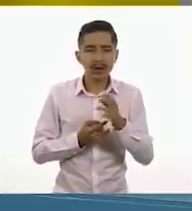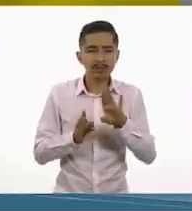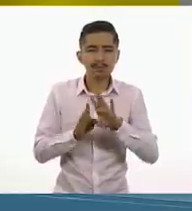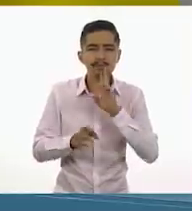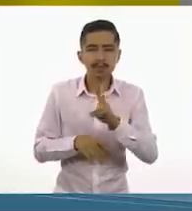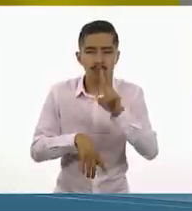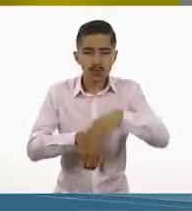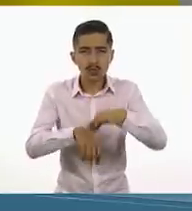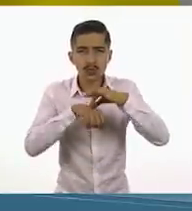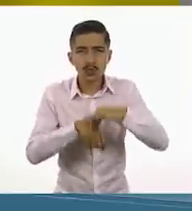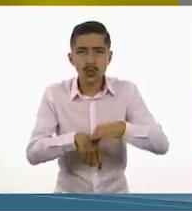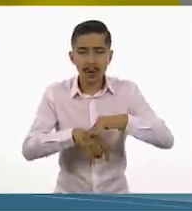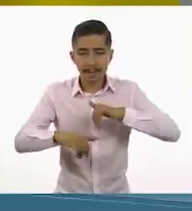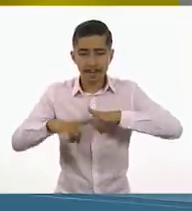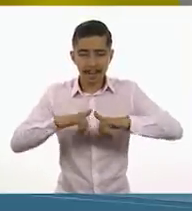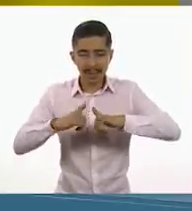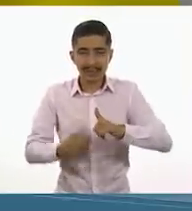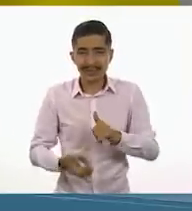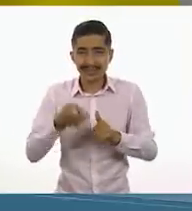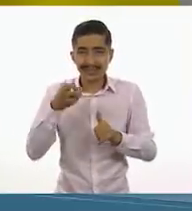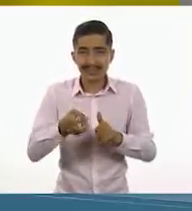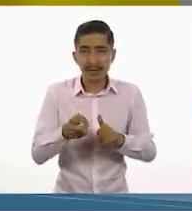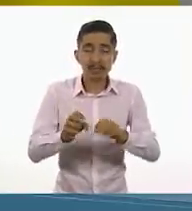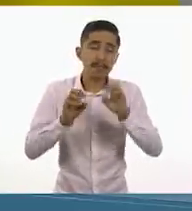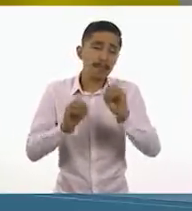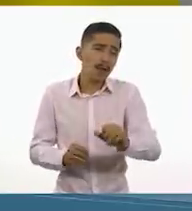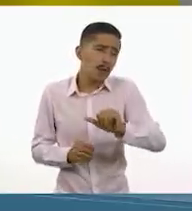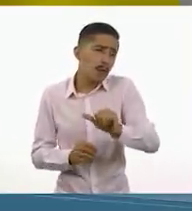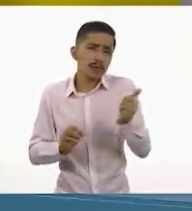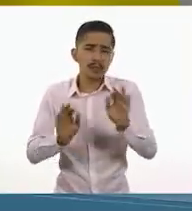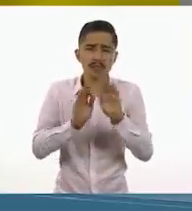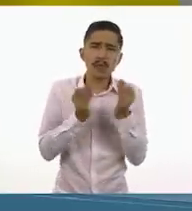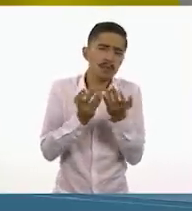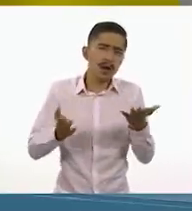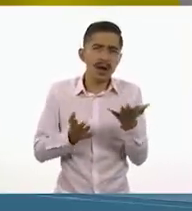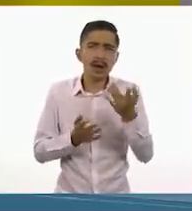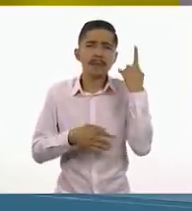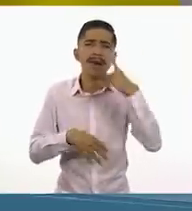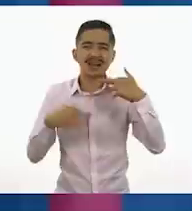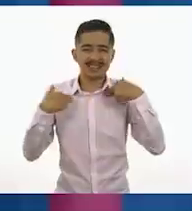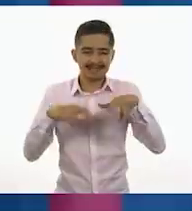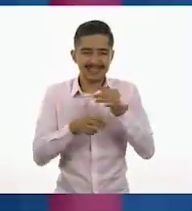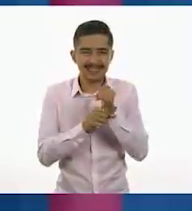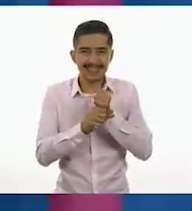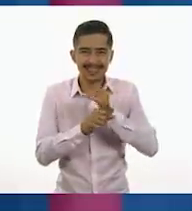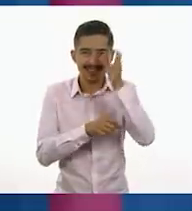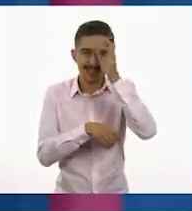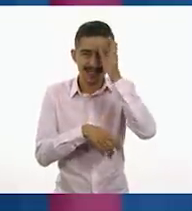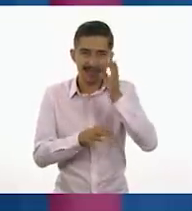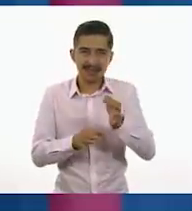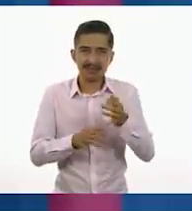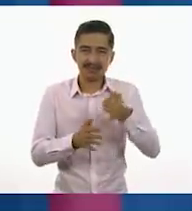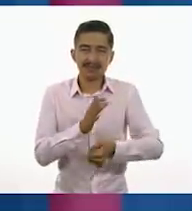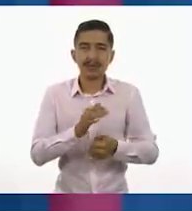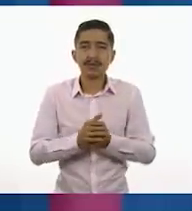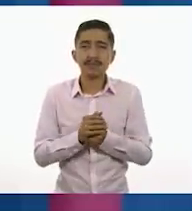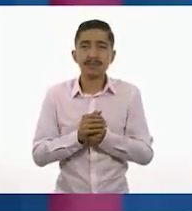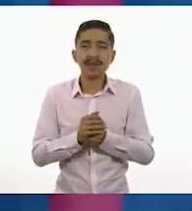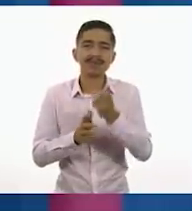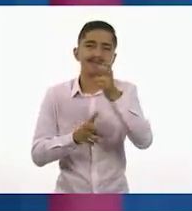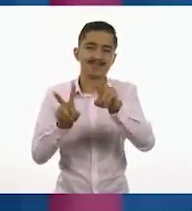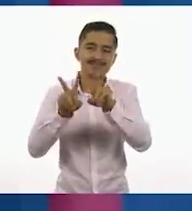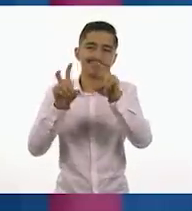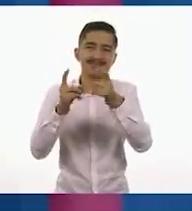la realidad mediante los mapas o mediante otros medios de representación científica. Ah, por eso el título